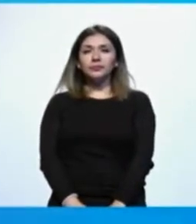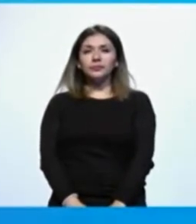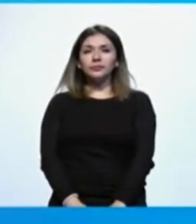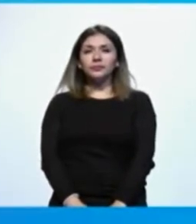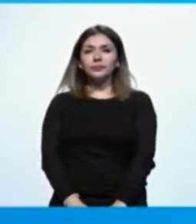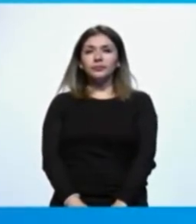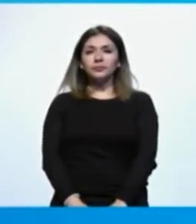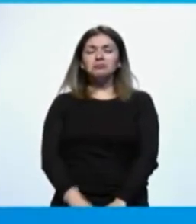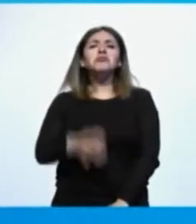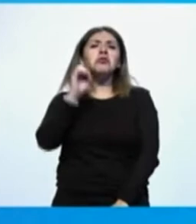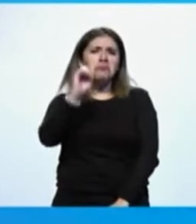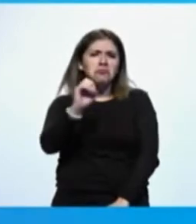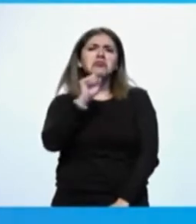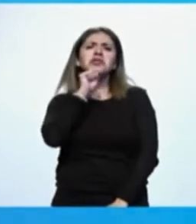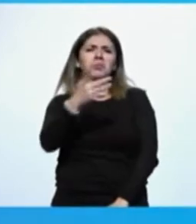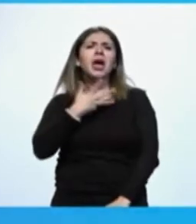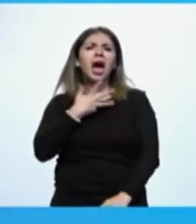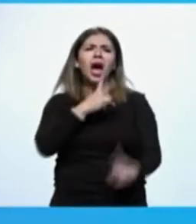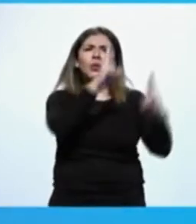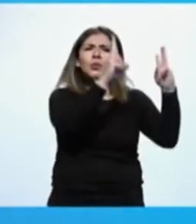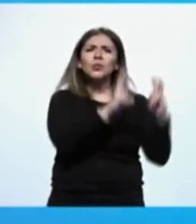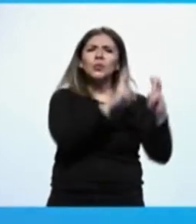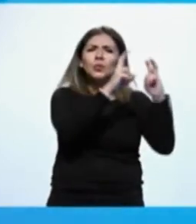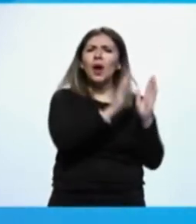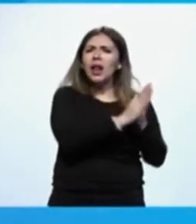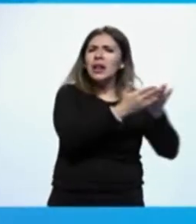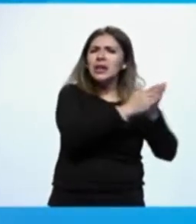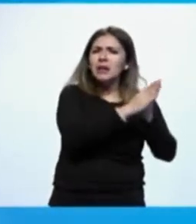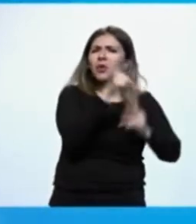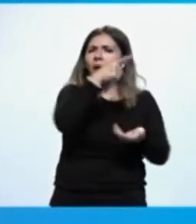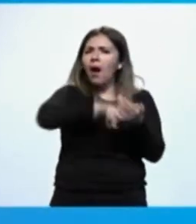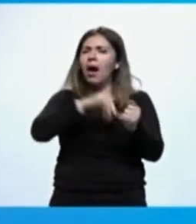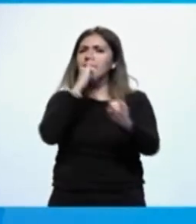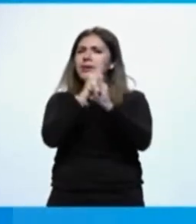800-288-6688. También puedes encontrar los libros de texto en la página